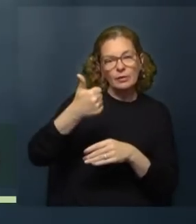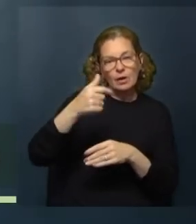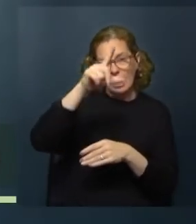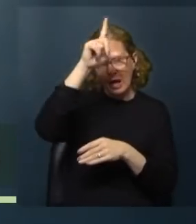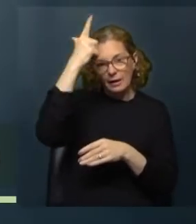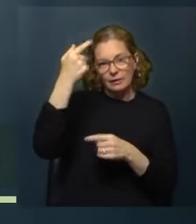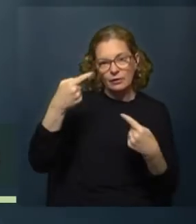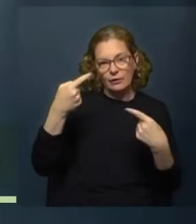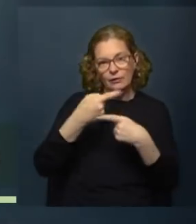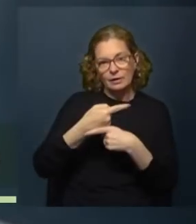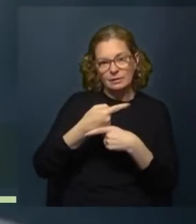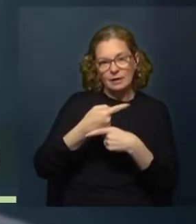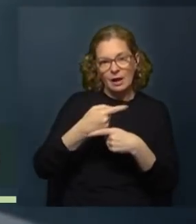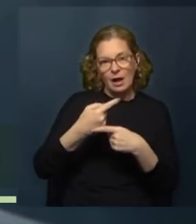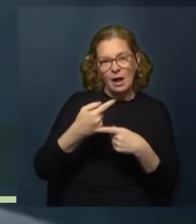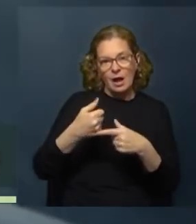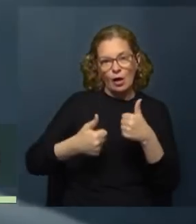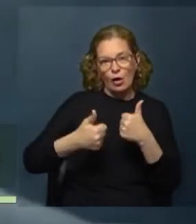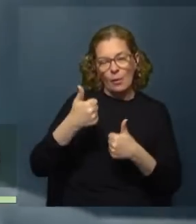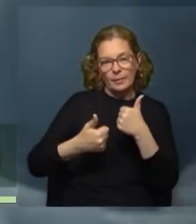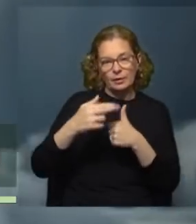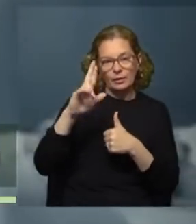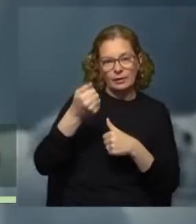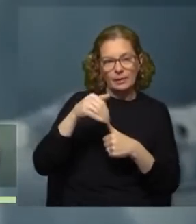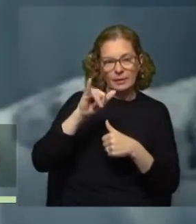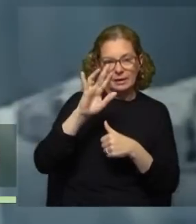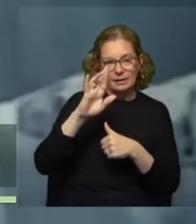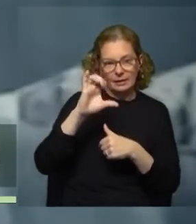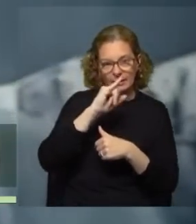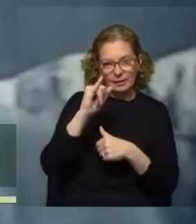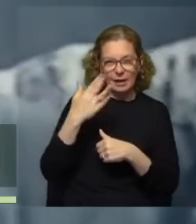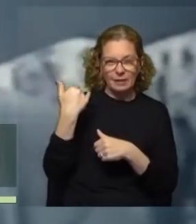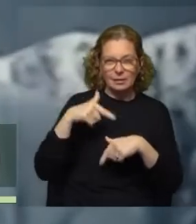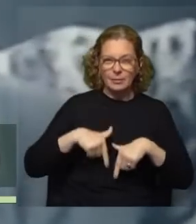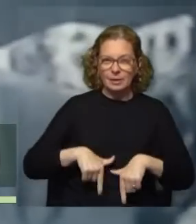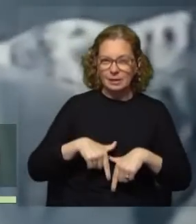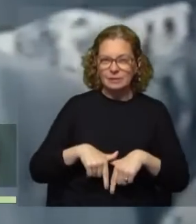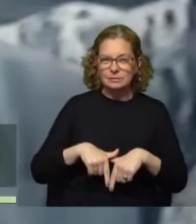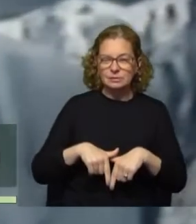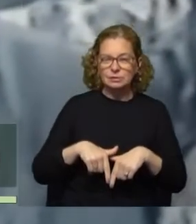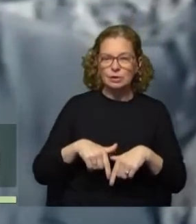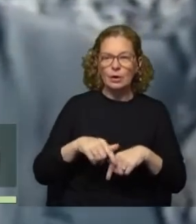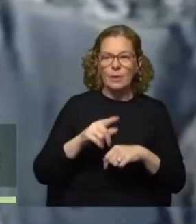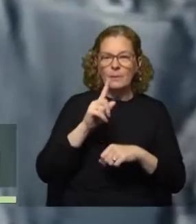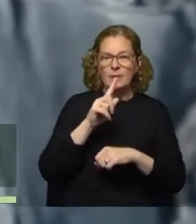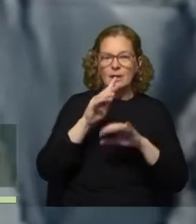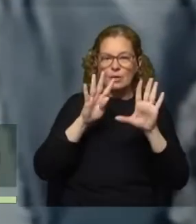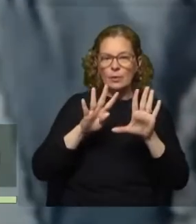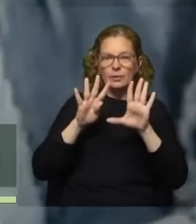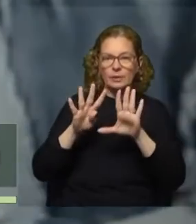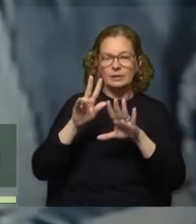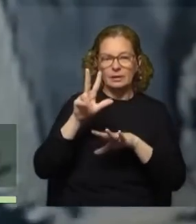frente al competidor más fuerte que tenía Juan Andrés Ramírez quien había sido suministro del interior entre 1990 y 1993